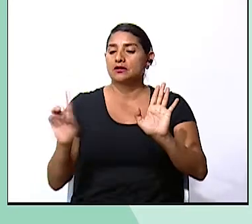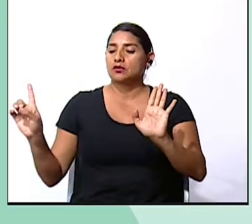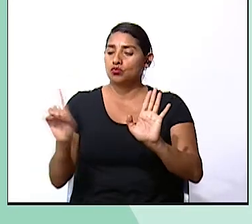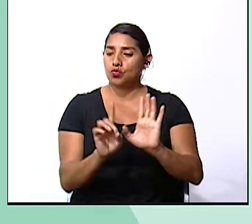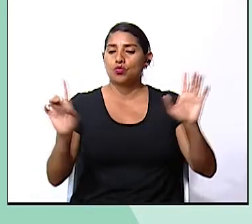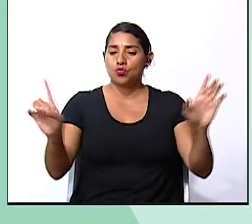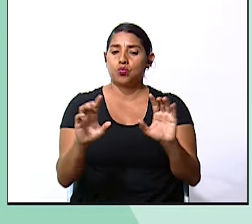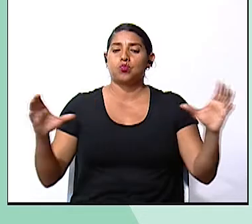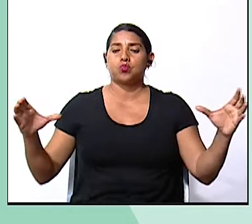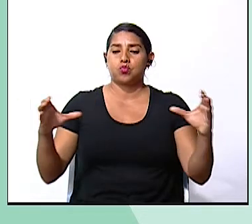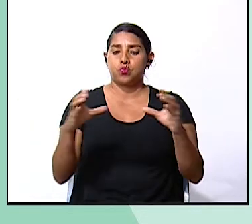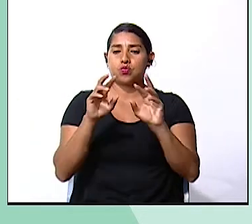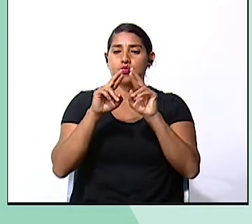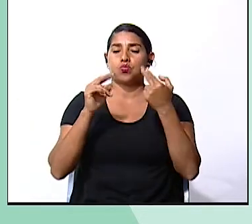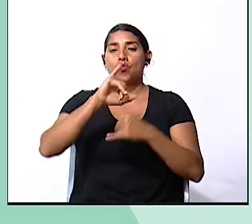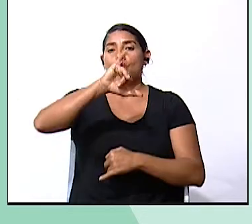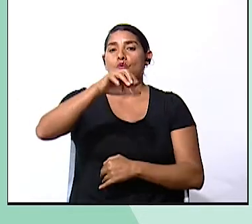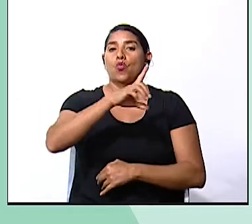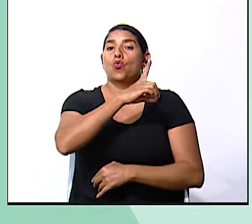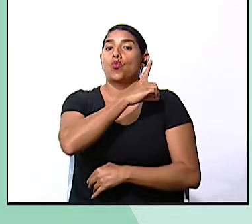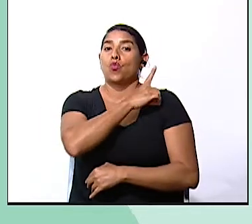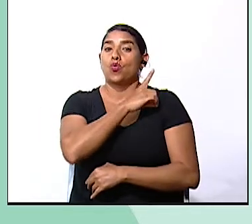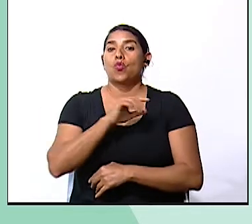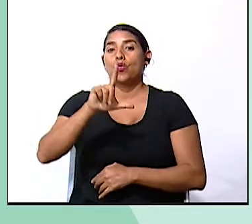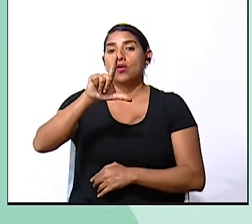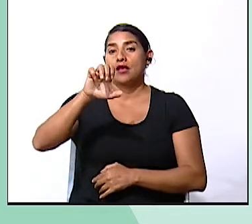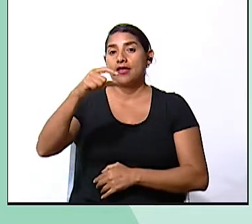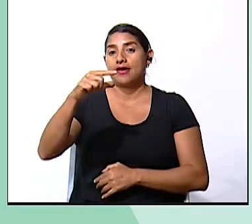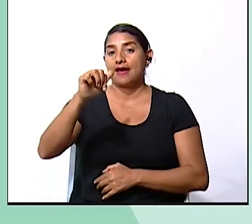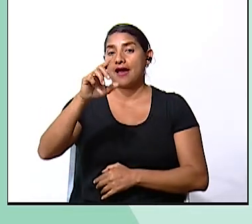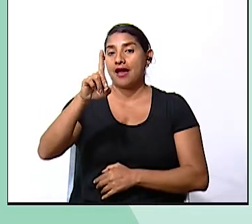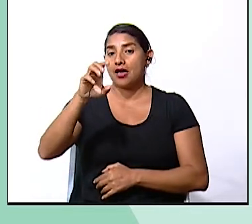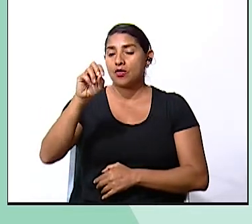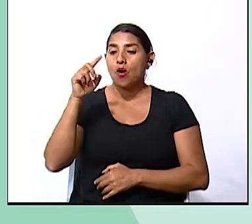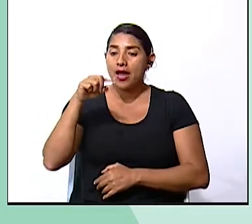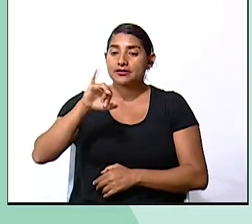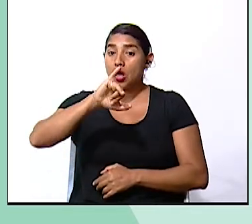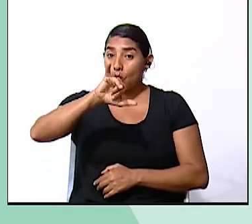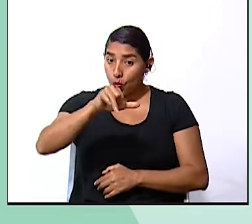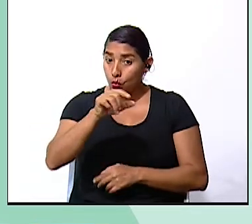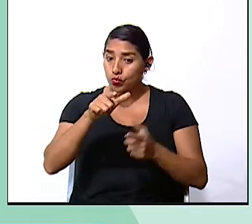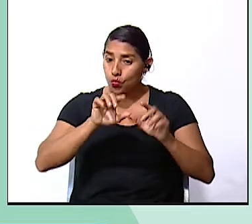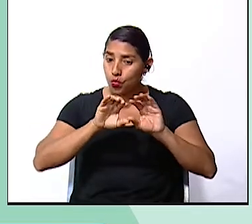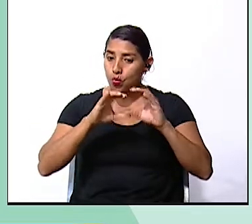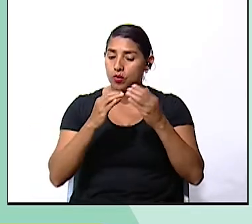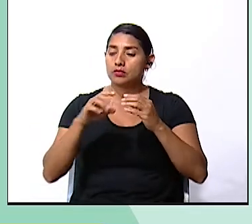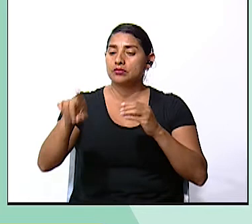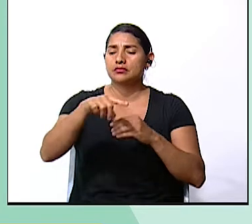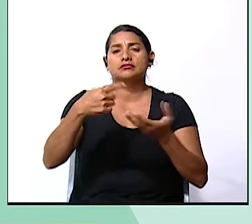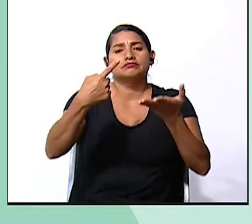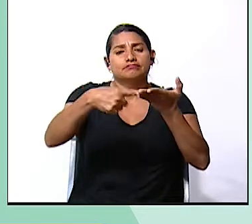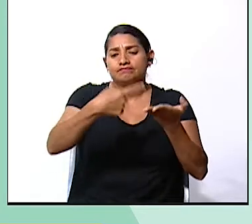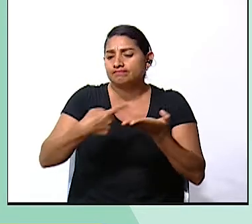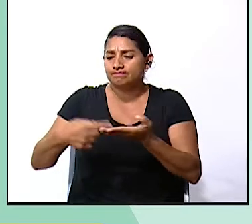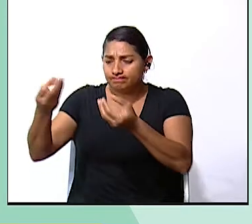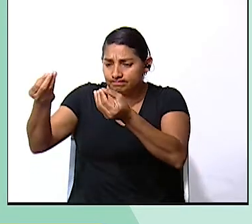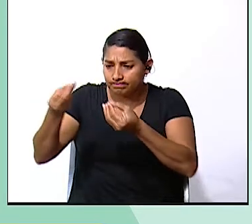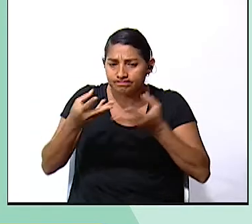poder conformar la Junta de Legados. Esta junta era la que tenía que